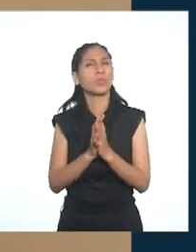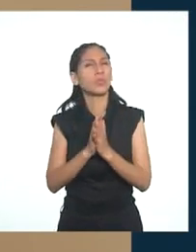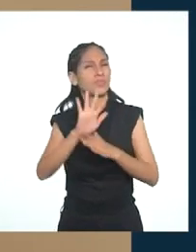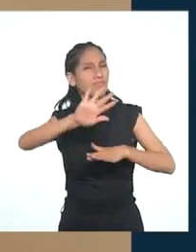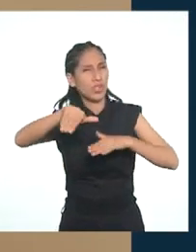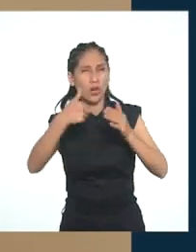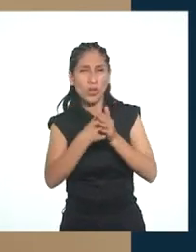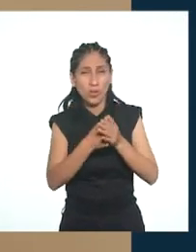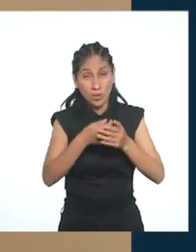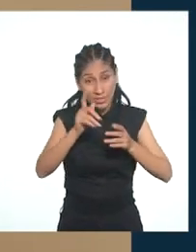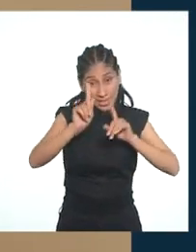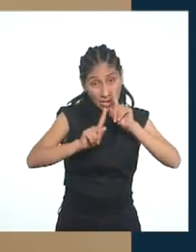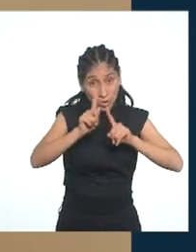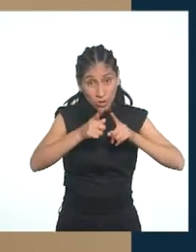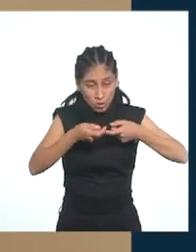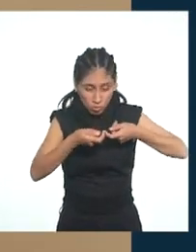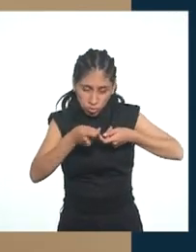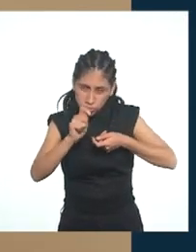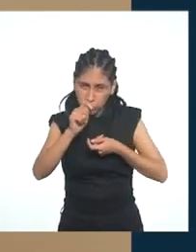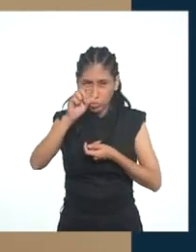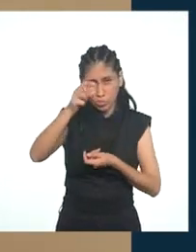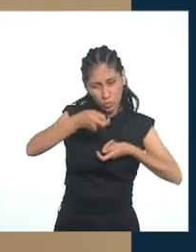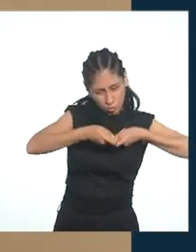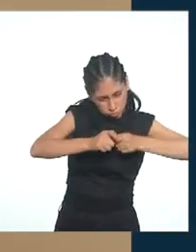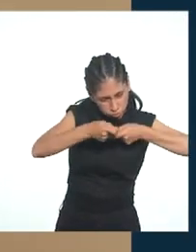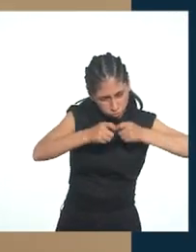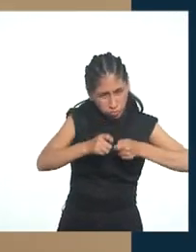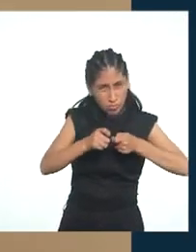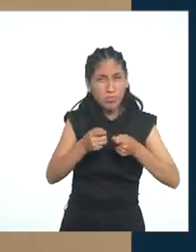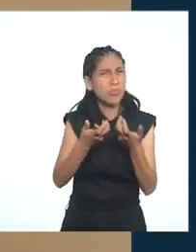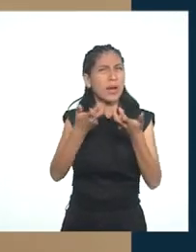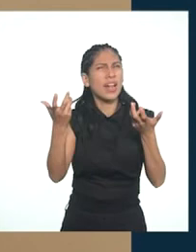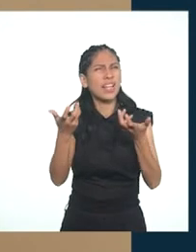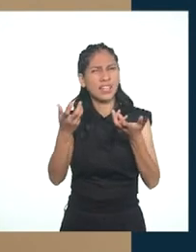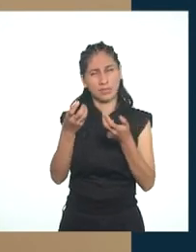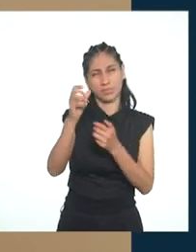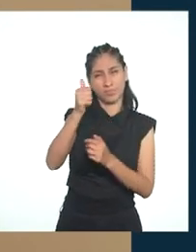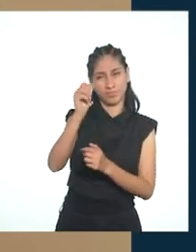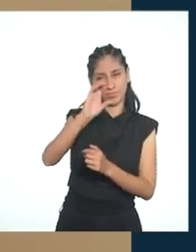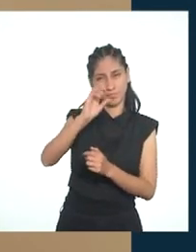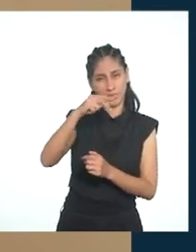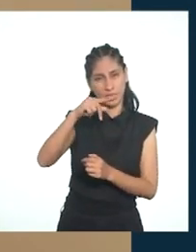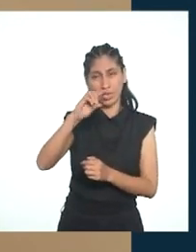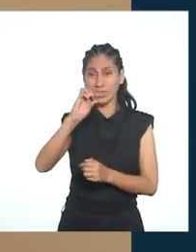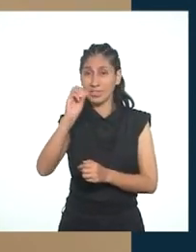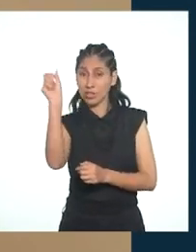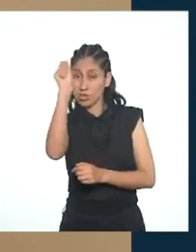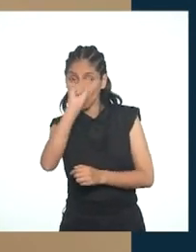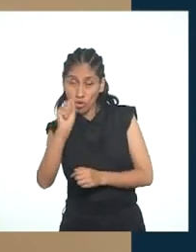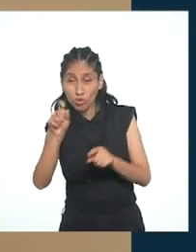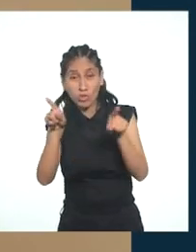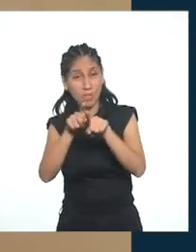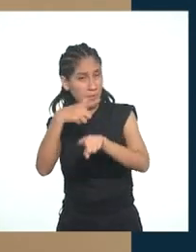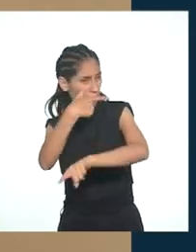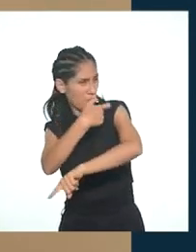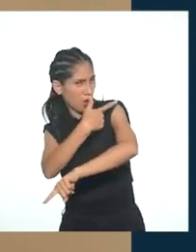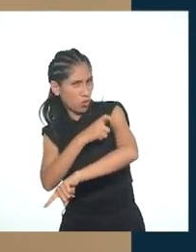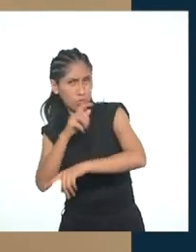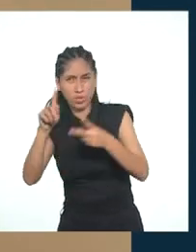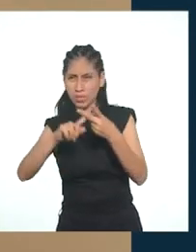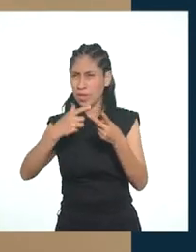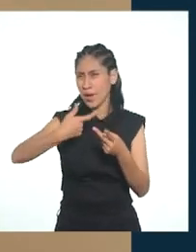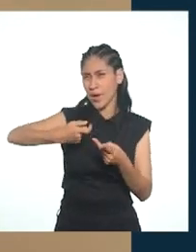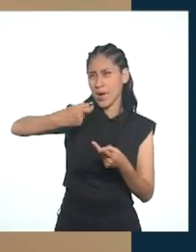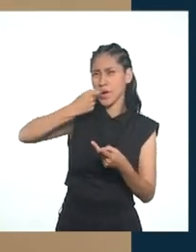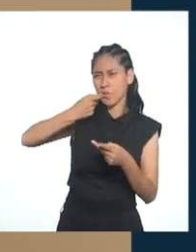está cultivando microorganismos para obtener productos como ácidos orgánicos, vacunas, medicinas, entre